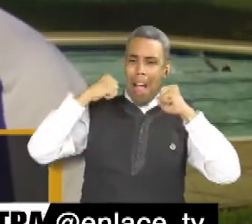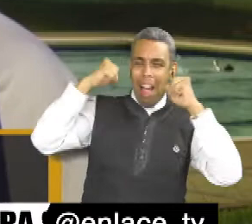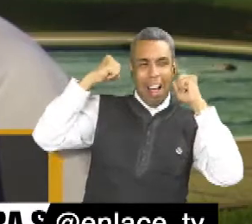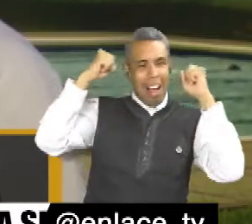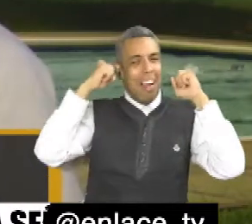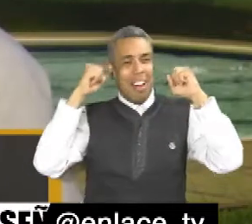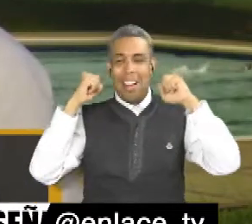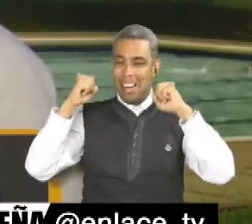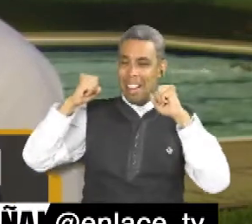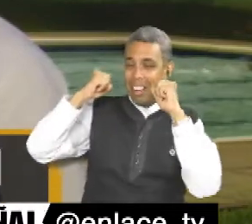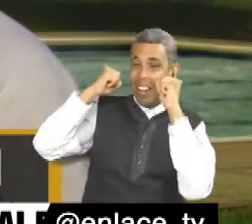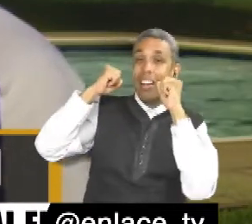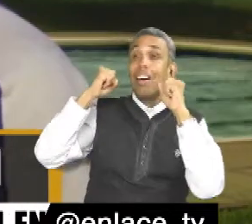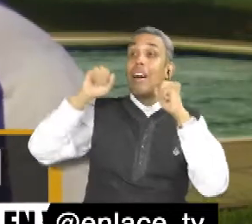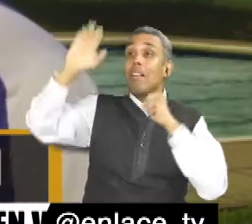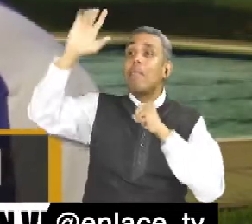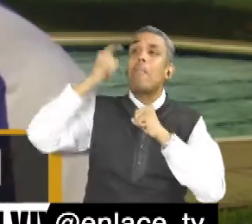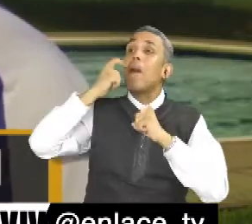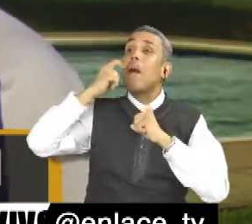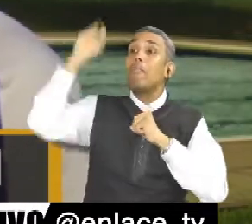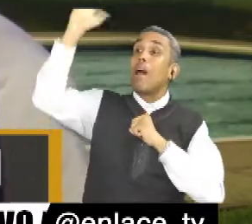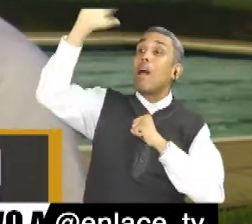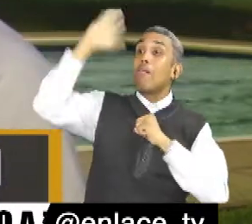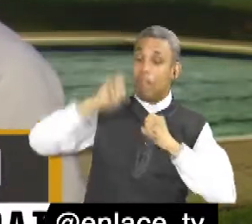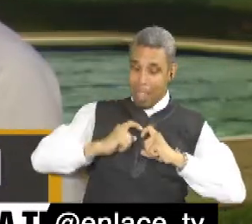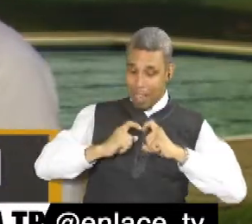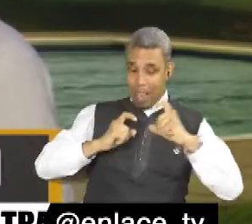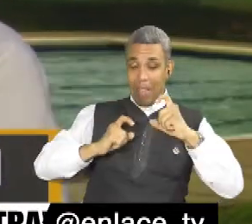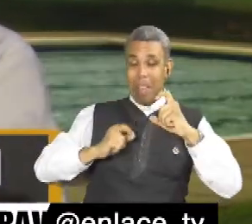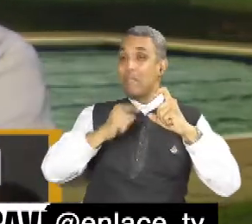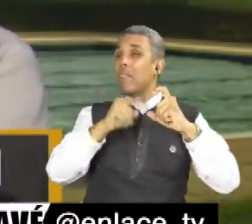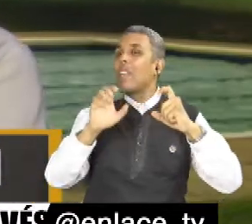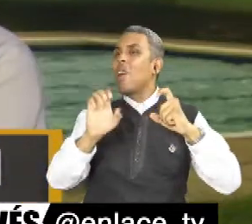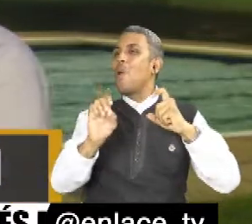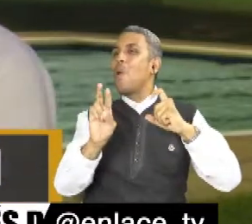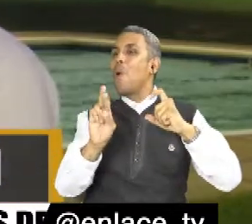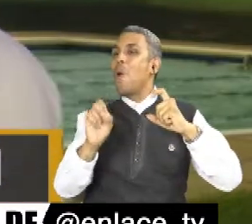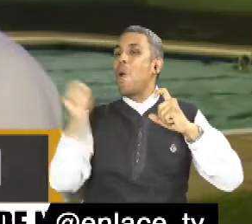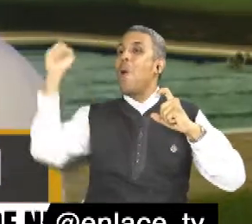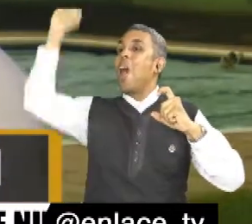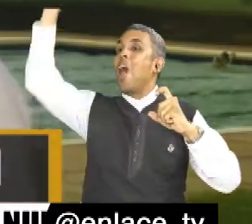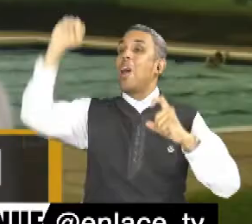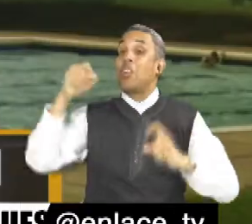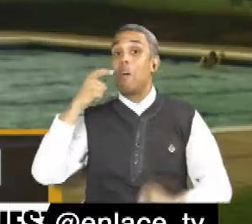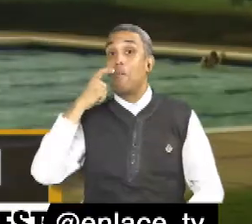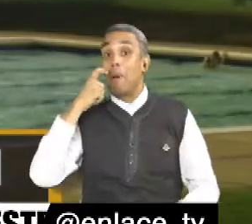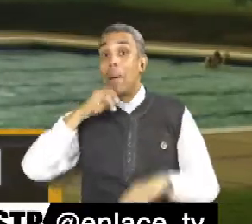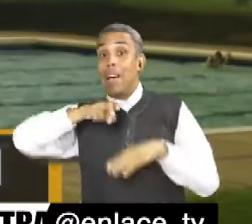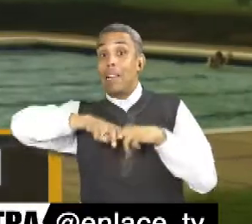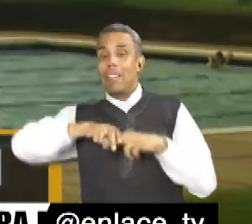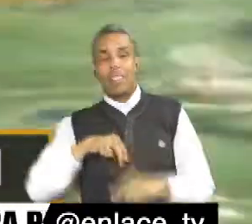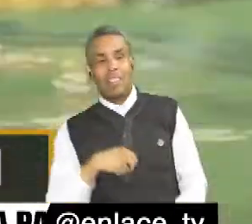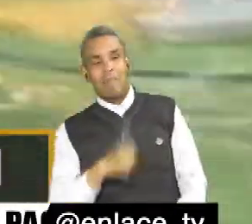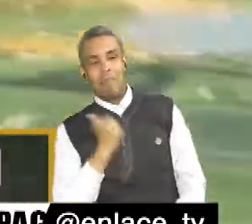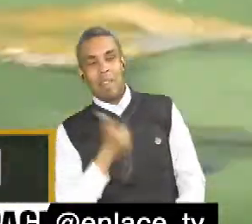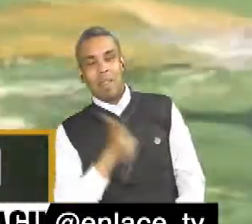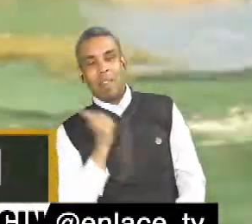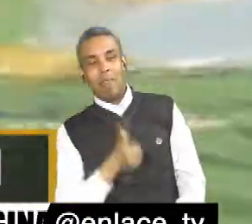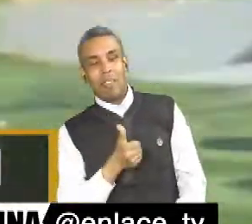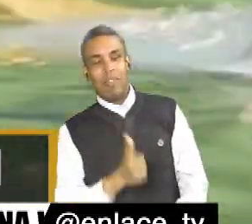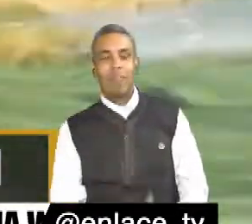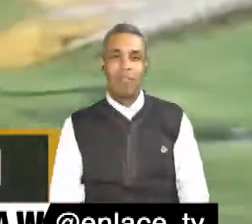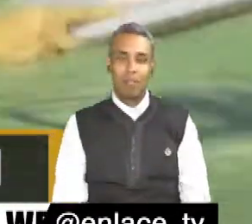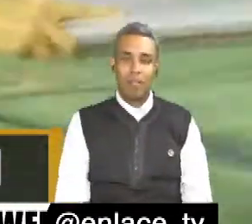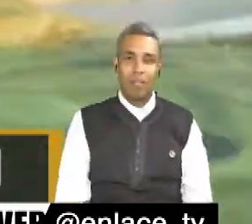allá y que, papi, ya gané la medalla de oro. Y mi papá dijo y que muy bien, hijo, muy bien. Manifiestan